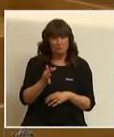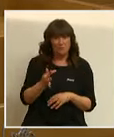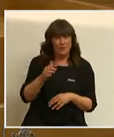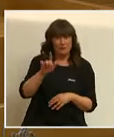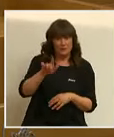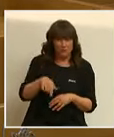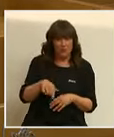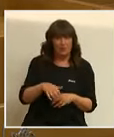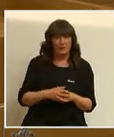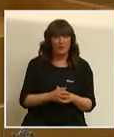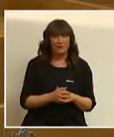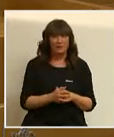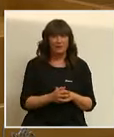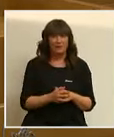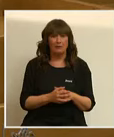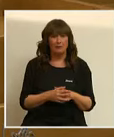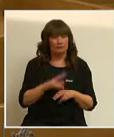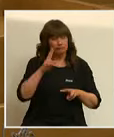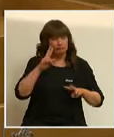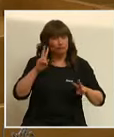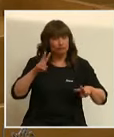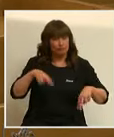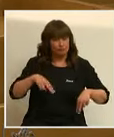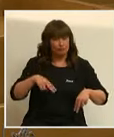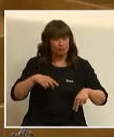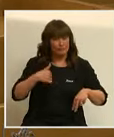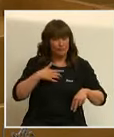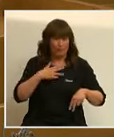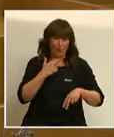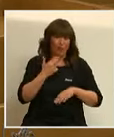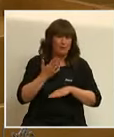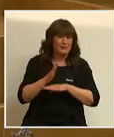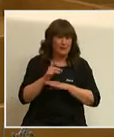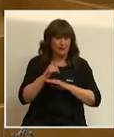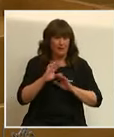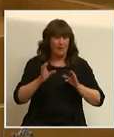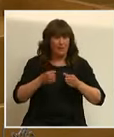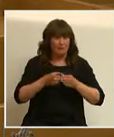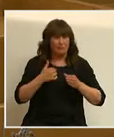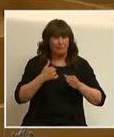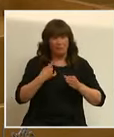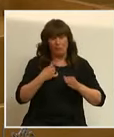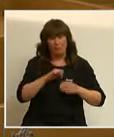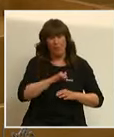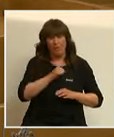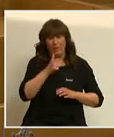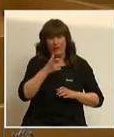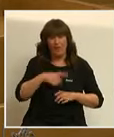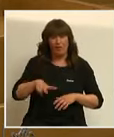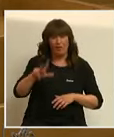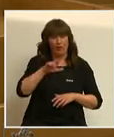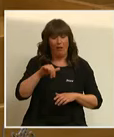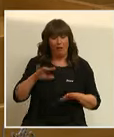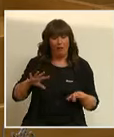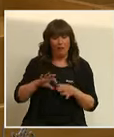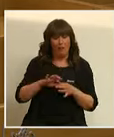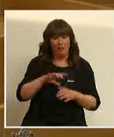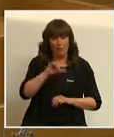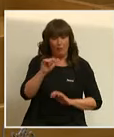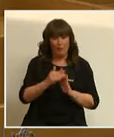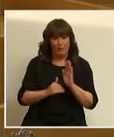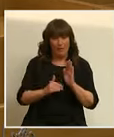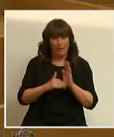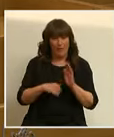que reconocer en nombre de la Unidad de Policía Nacional adscrita a la Comunidad Valenciana el